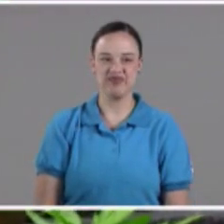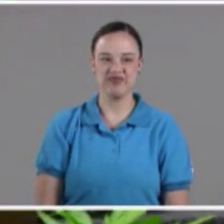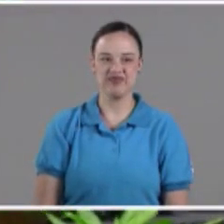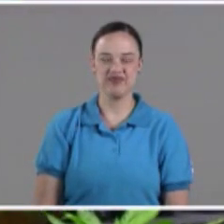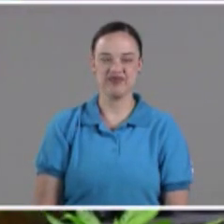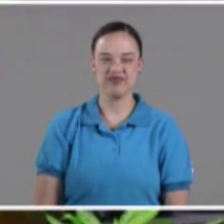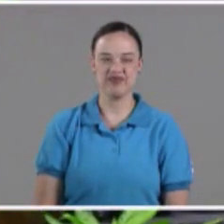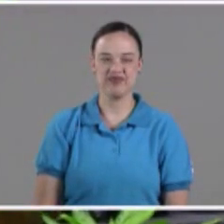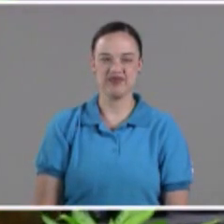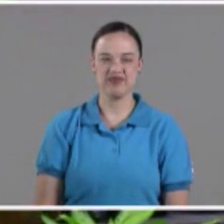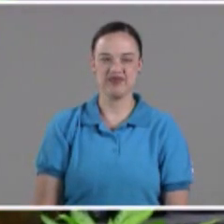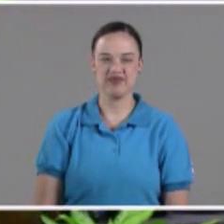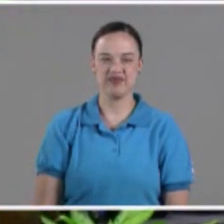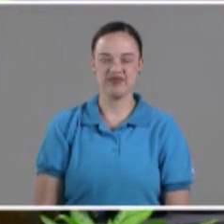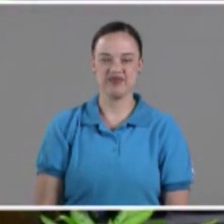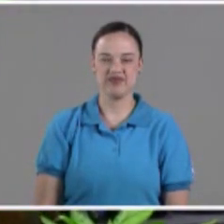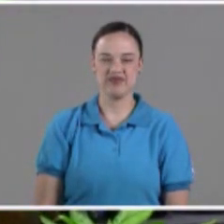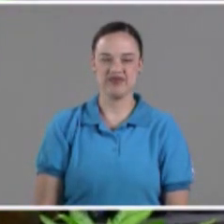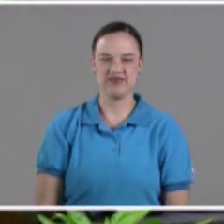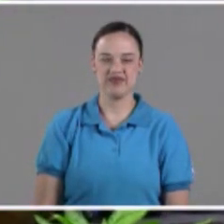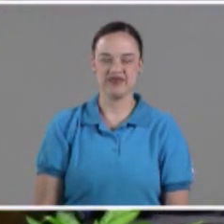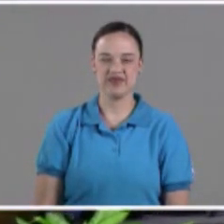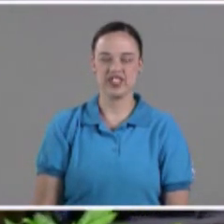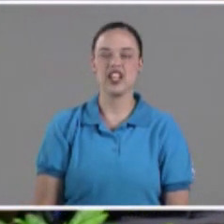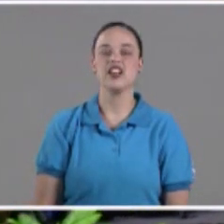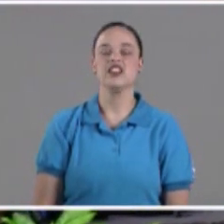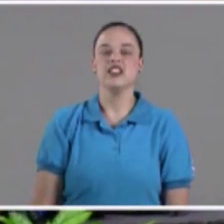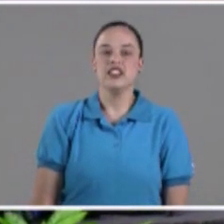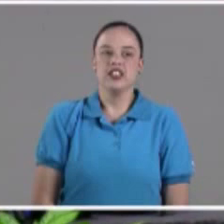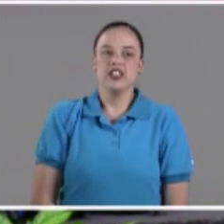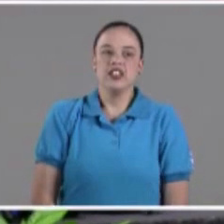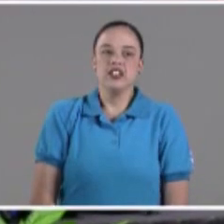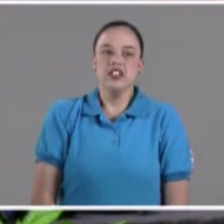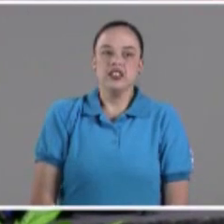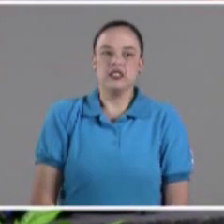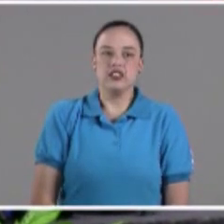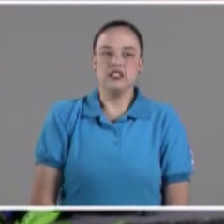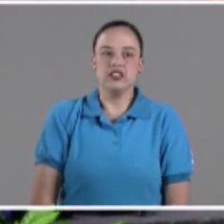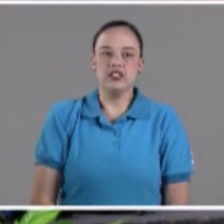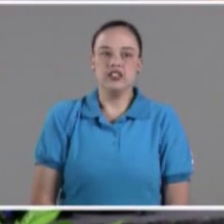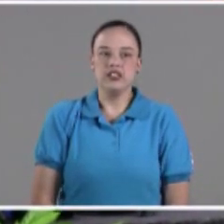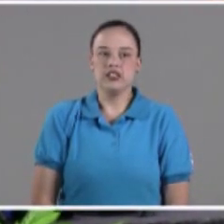es Quién dijo eso sí